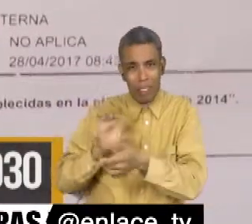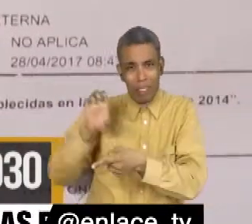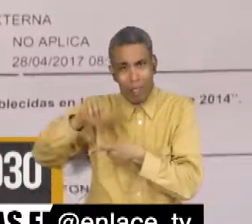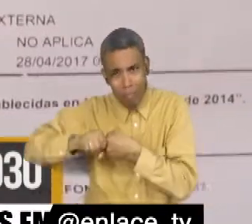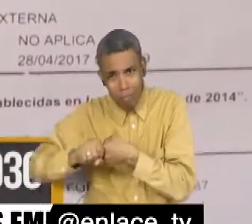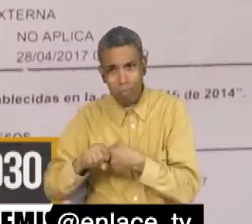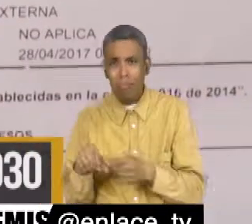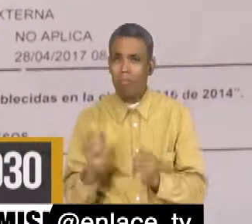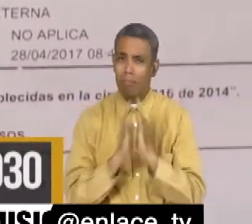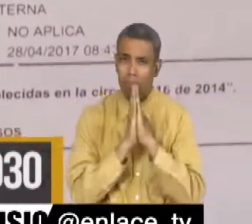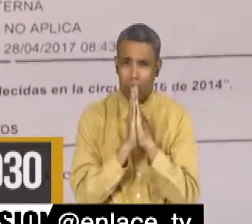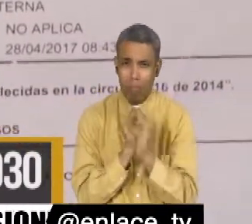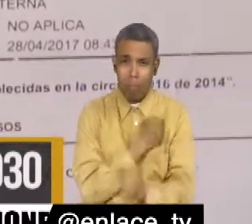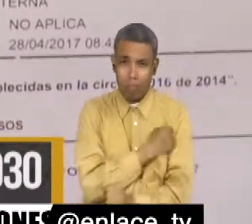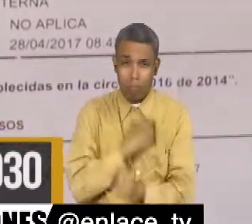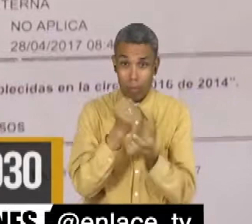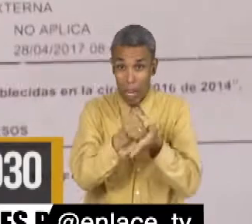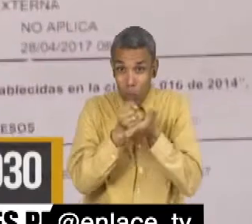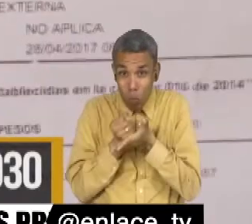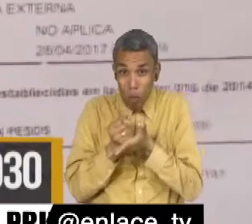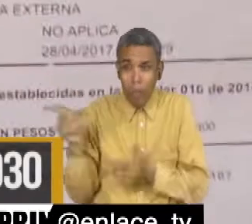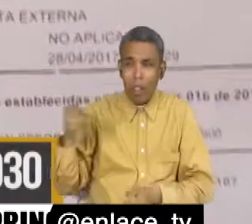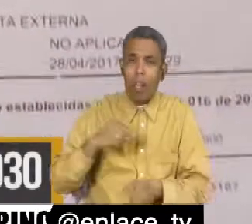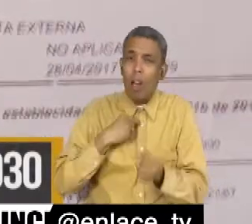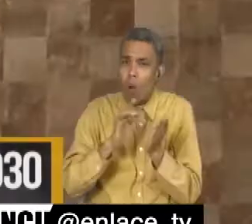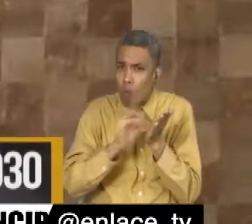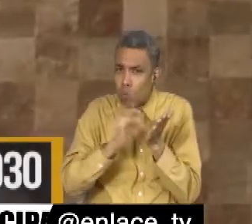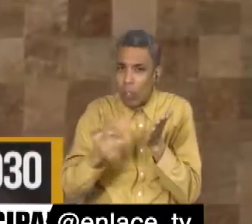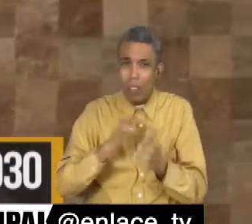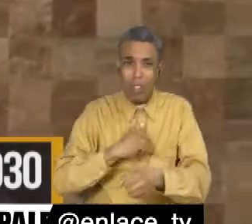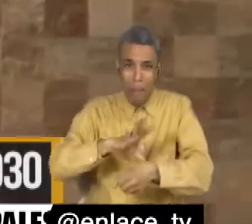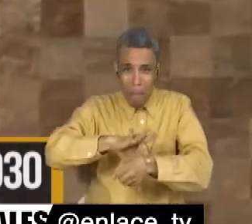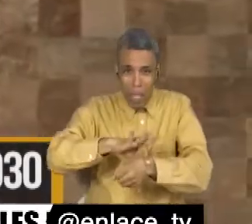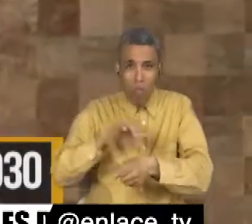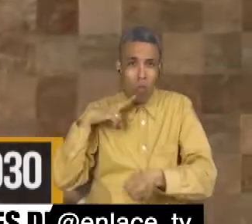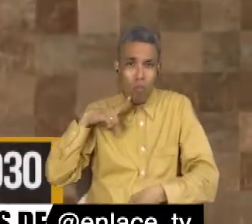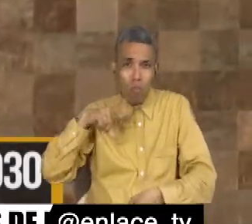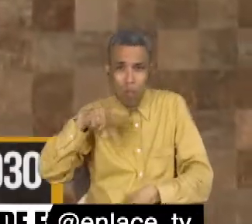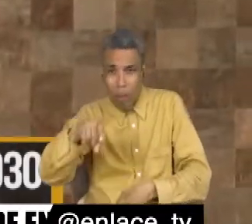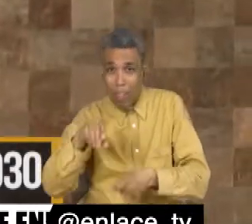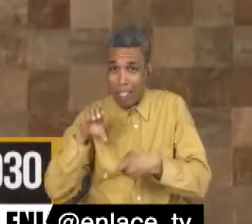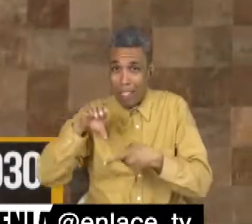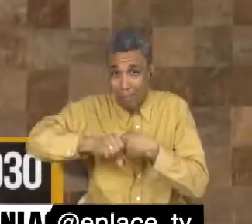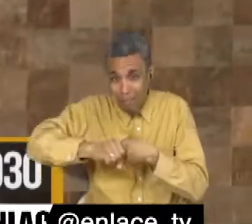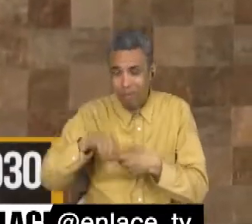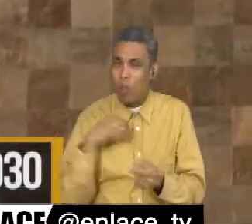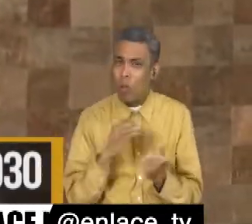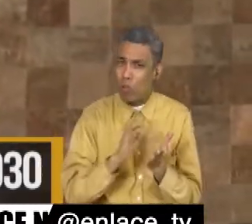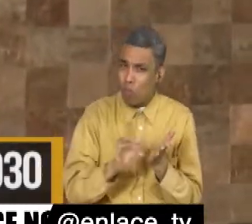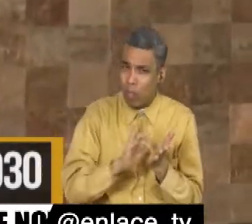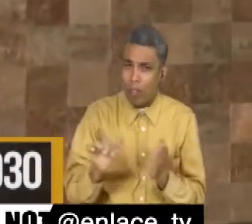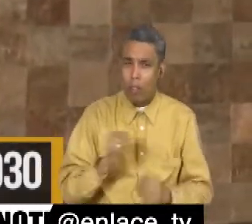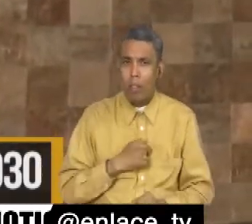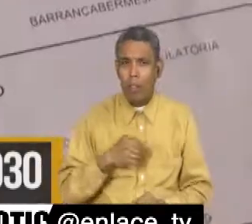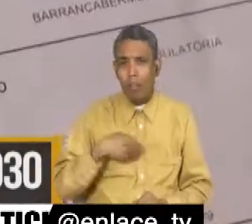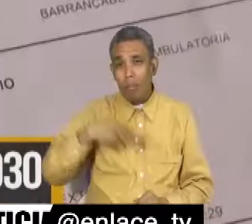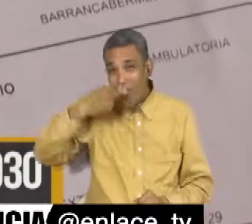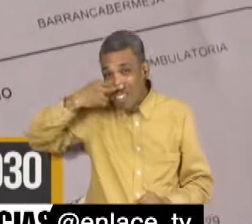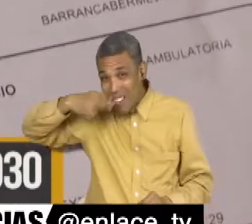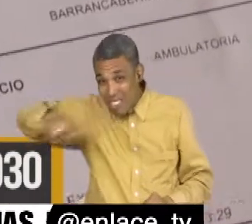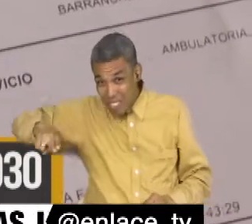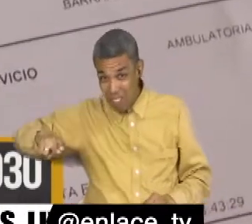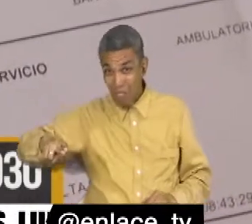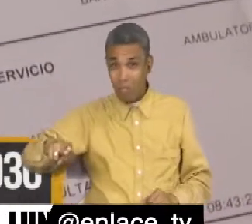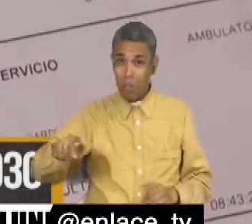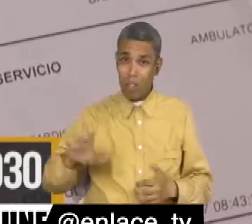a su pequeño hijo de 10 años a una cita urgente con un cardiólogo a la ciudad de Bucaramanga. A su hijo, según la prescripción médica, le ha